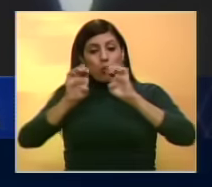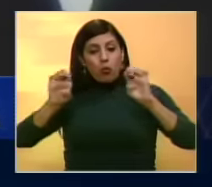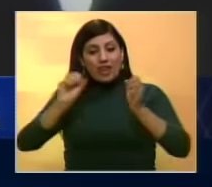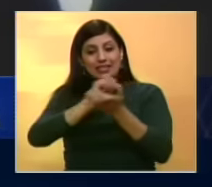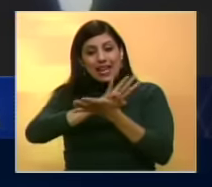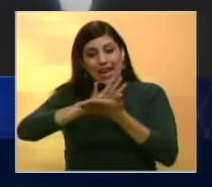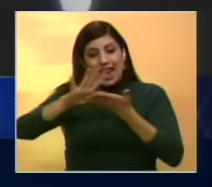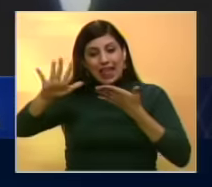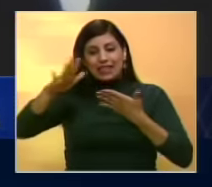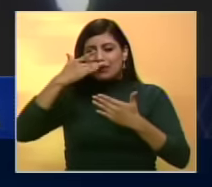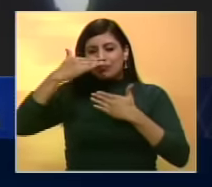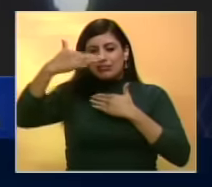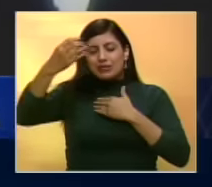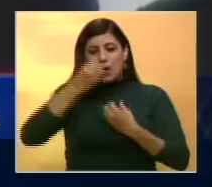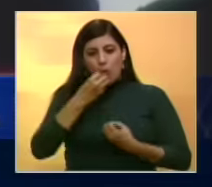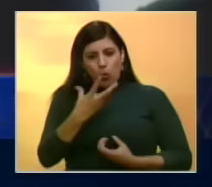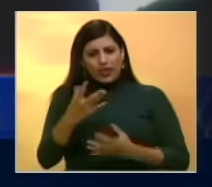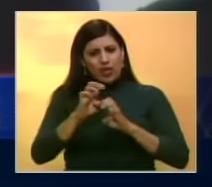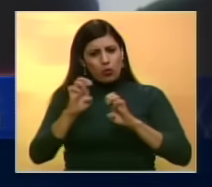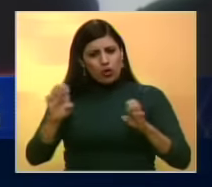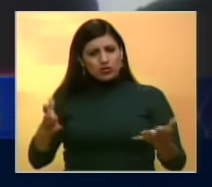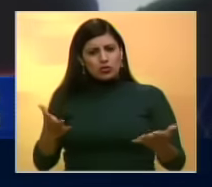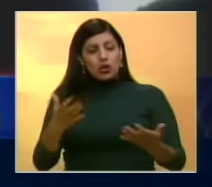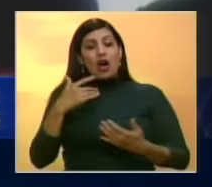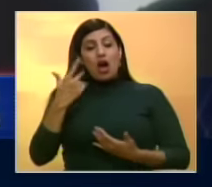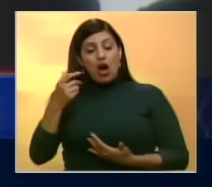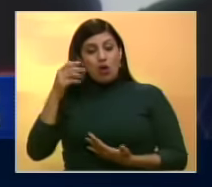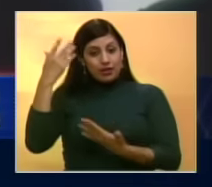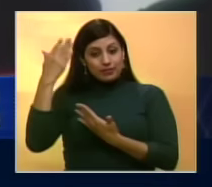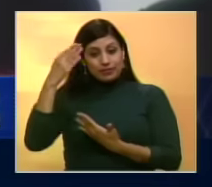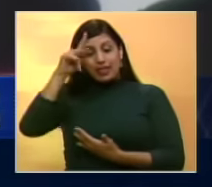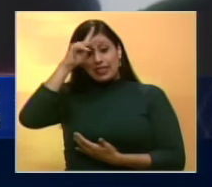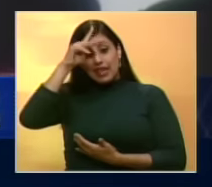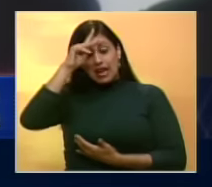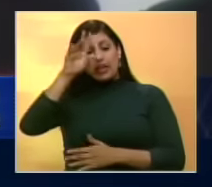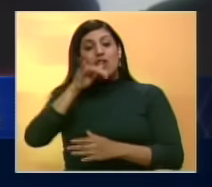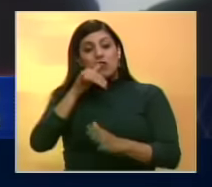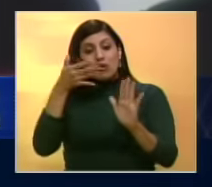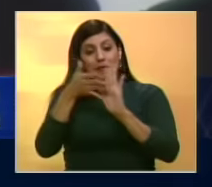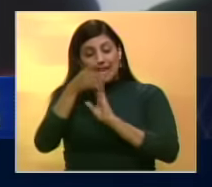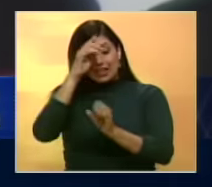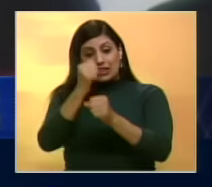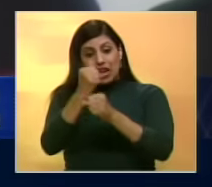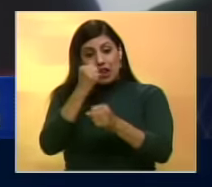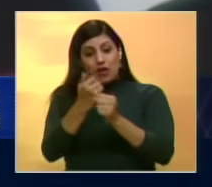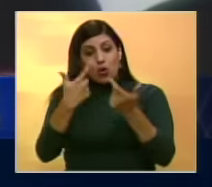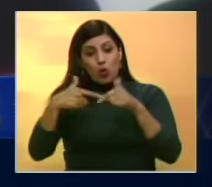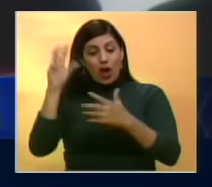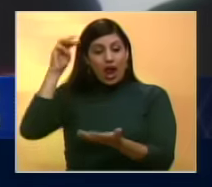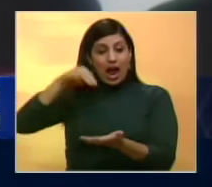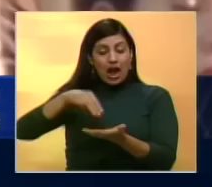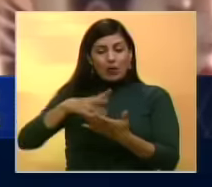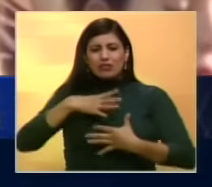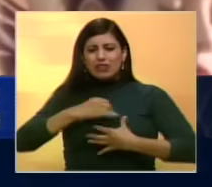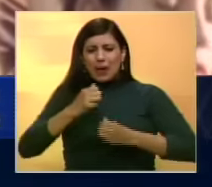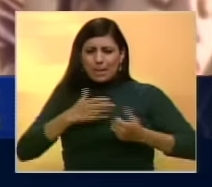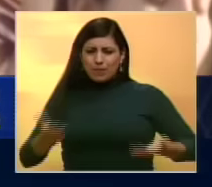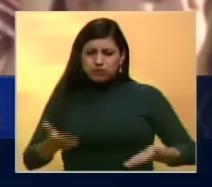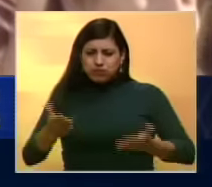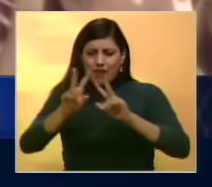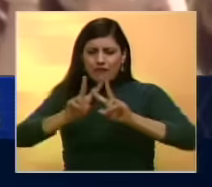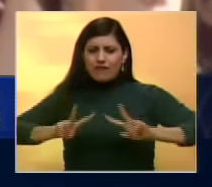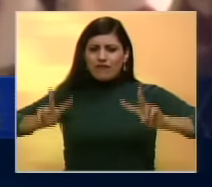gratuita para siempre y de calidad Asimismo el mandatario propuso una mesa Regional de trabajo con el sector educativo del estado aragua con la intención de fomentar